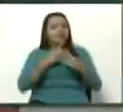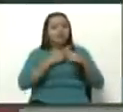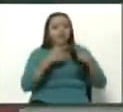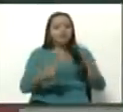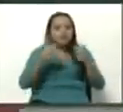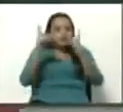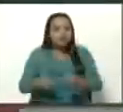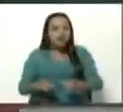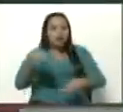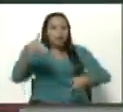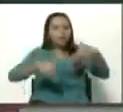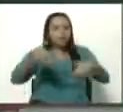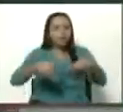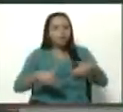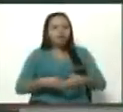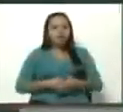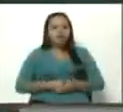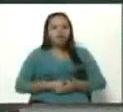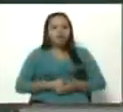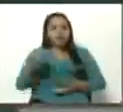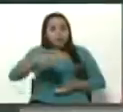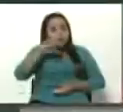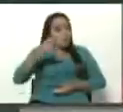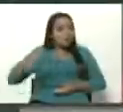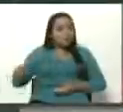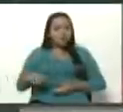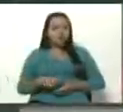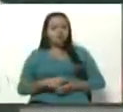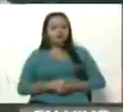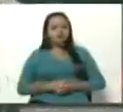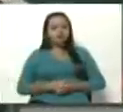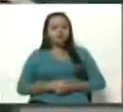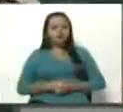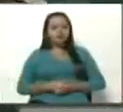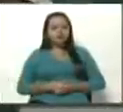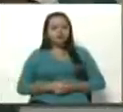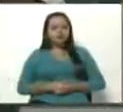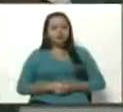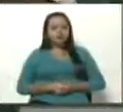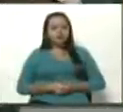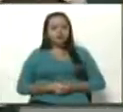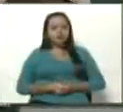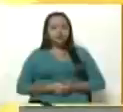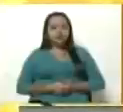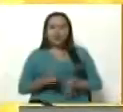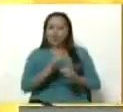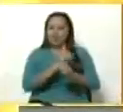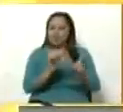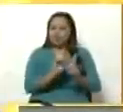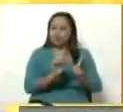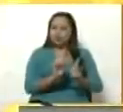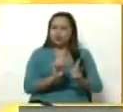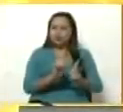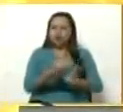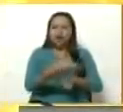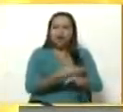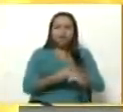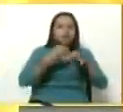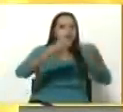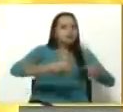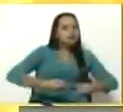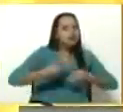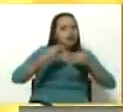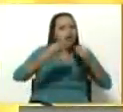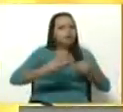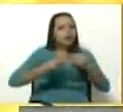voluntad y la elección de este pueblo. Y no entonces con lo que siempre en